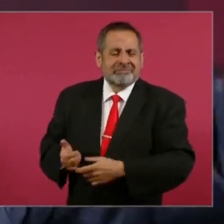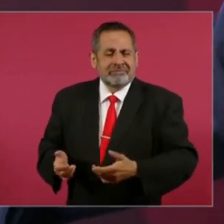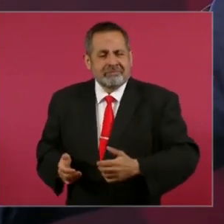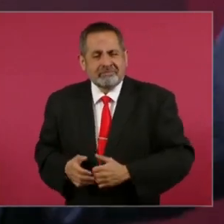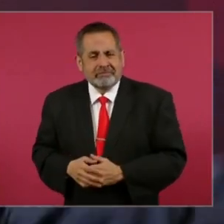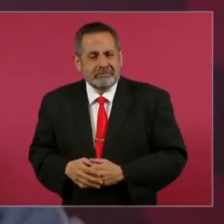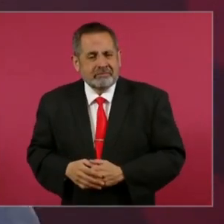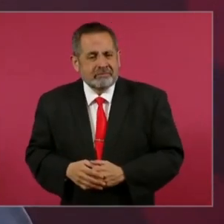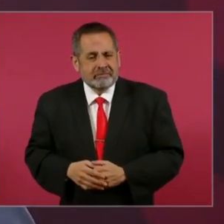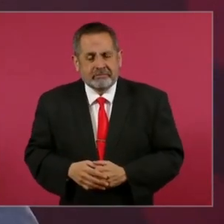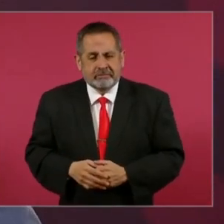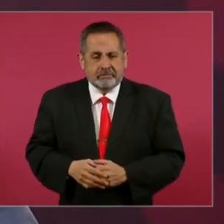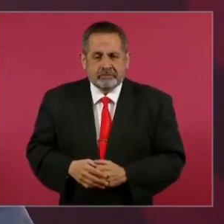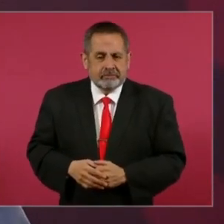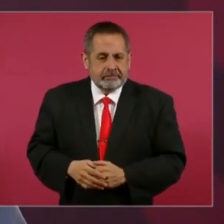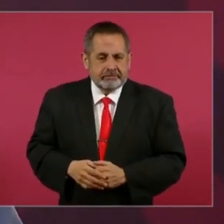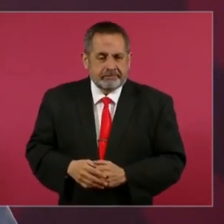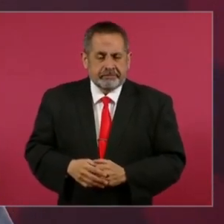y pueda